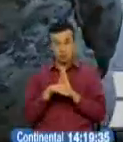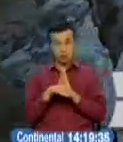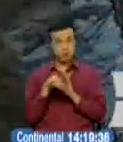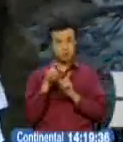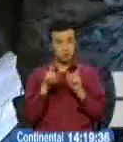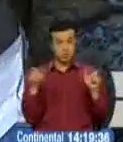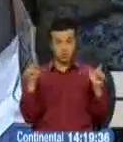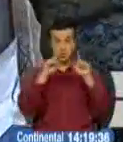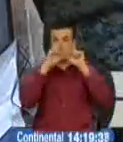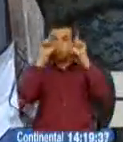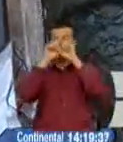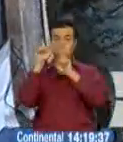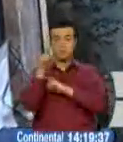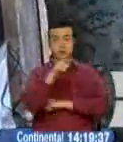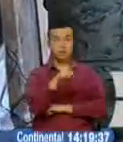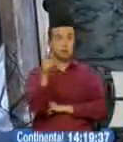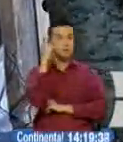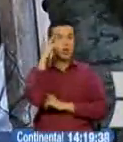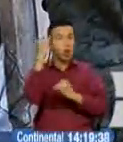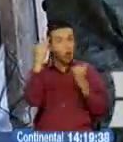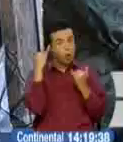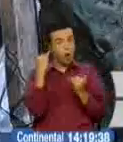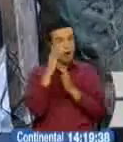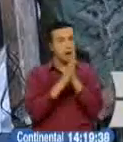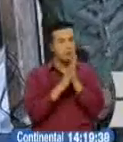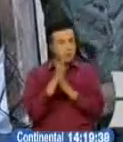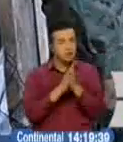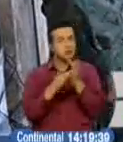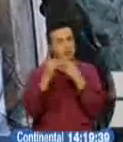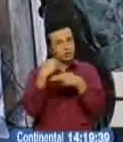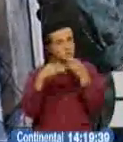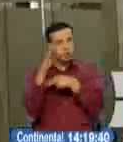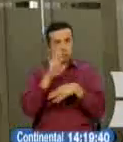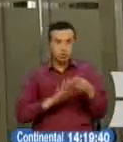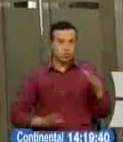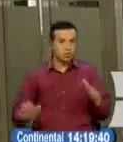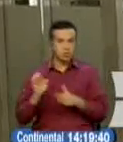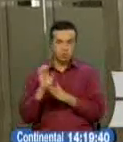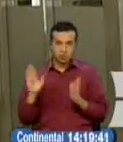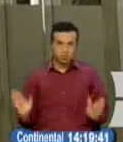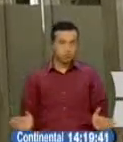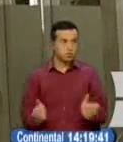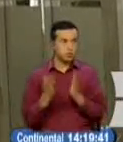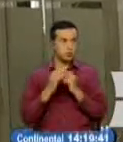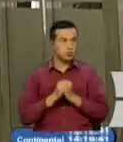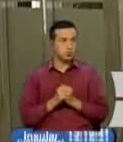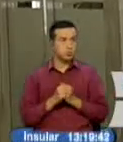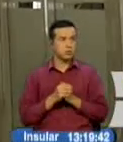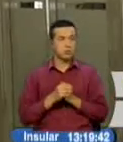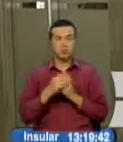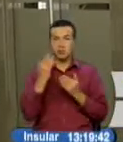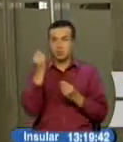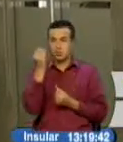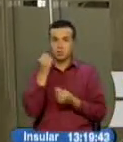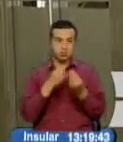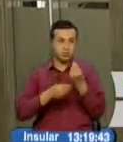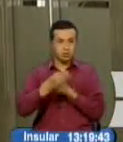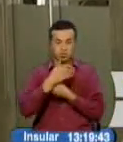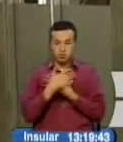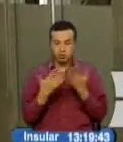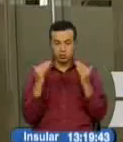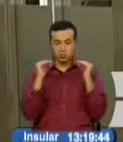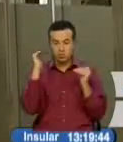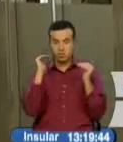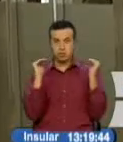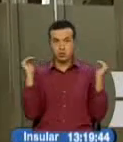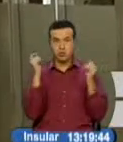cual el sector empresarial considera que este es el momento para impulsar el comercio en el país. Se logra reactivación comercial si se habla de una balanza de pagos. La